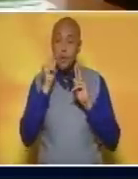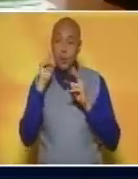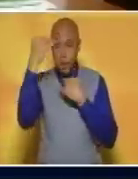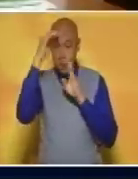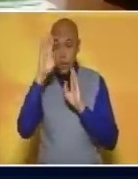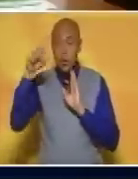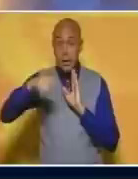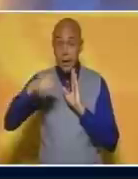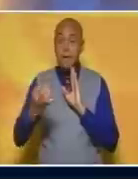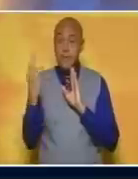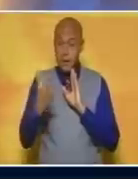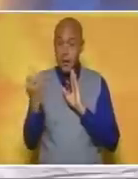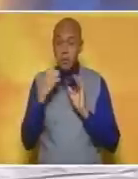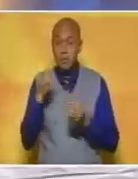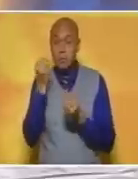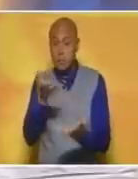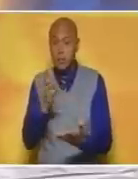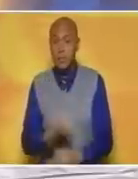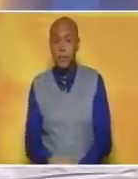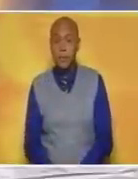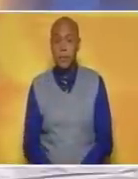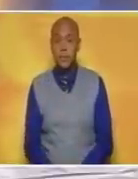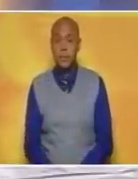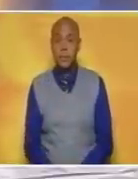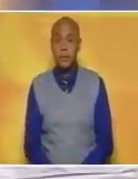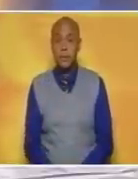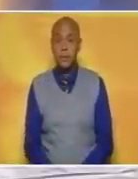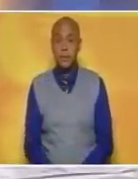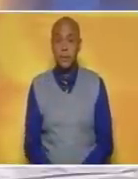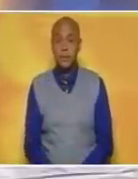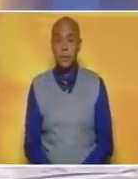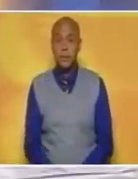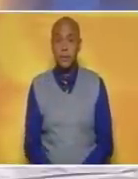verdaderas necesidades de la población.